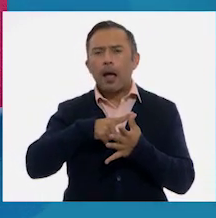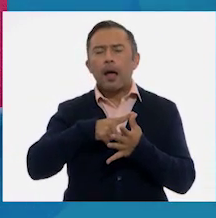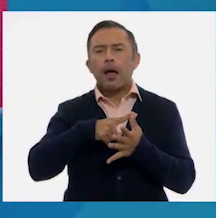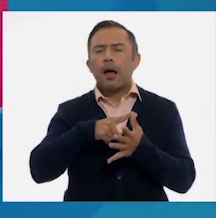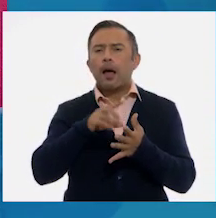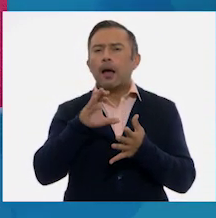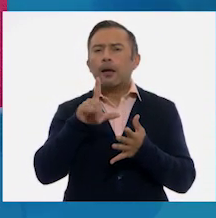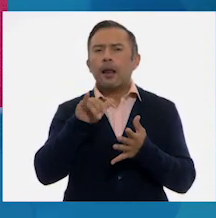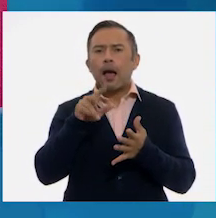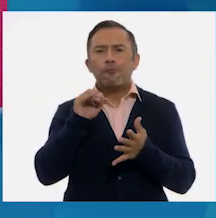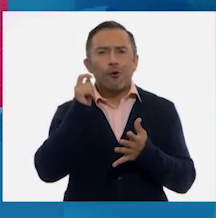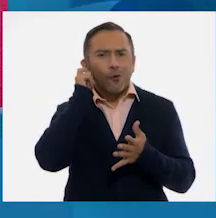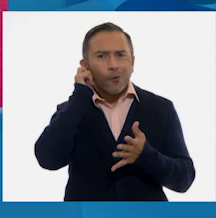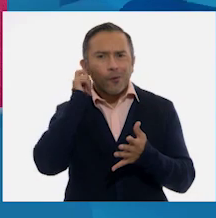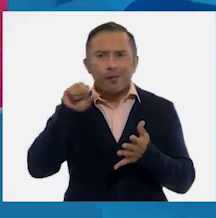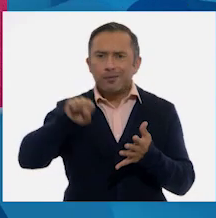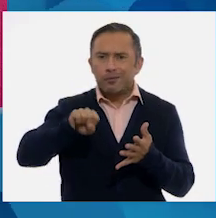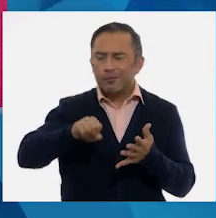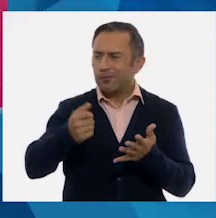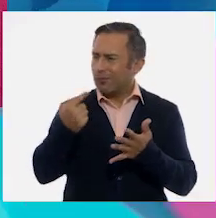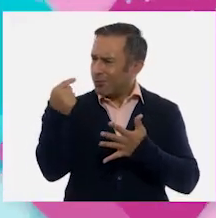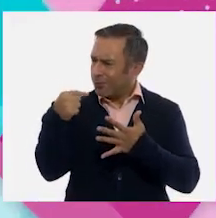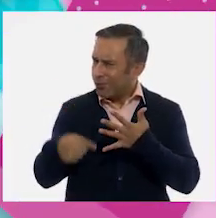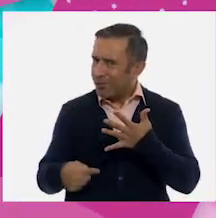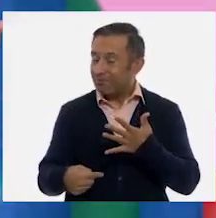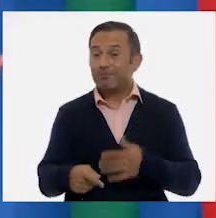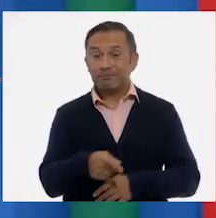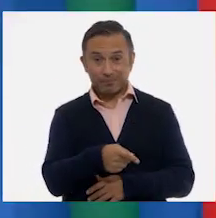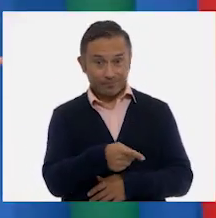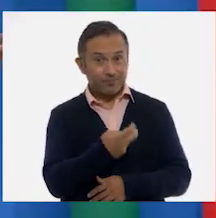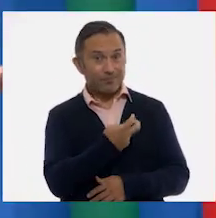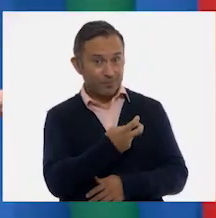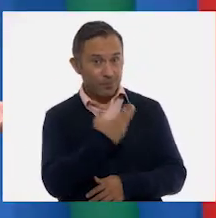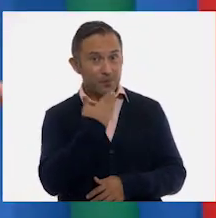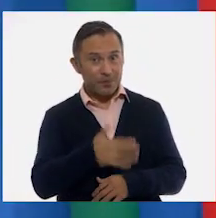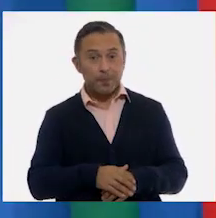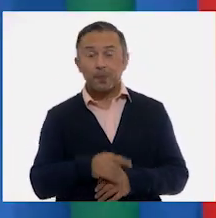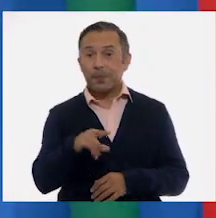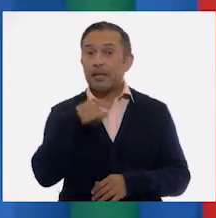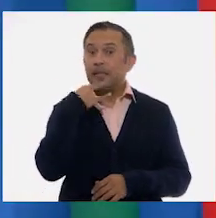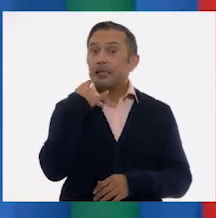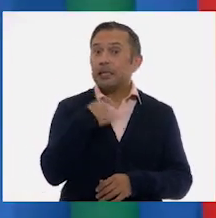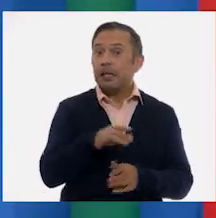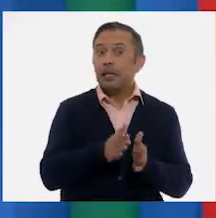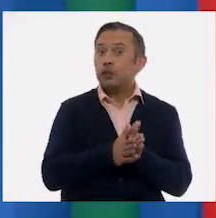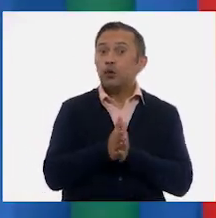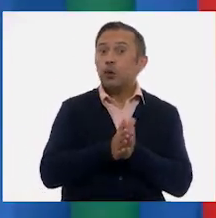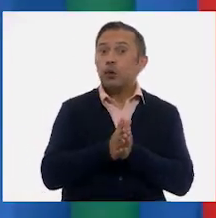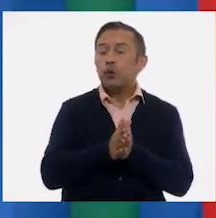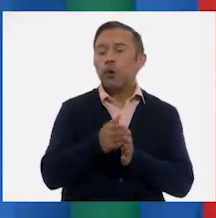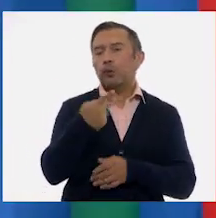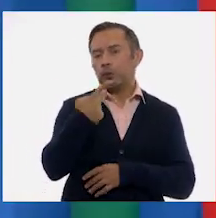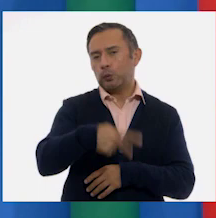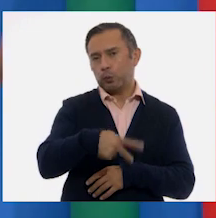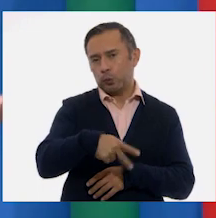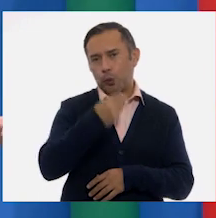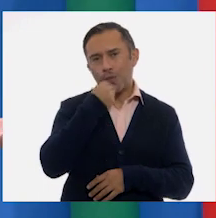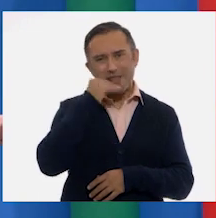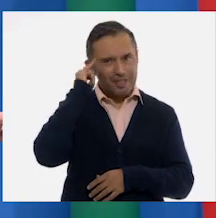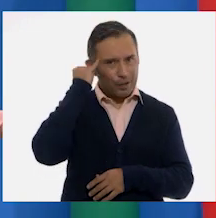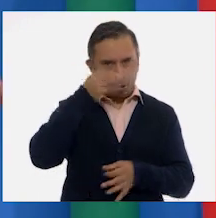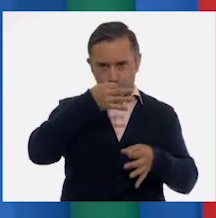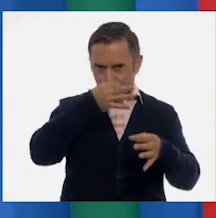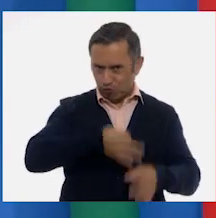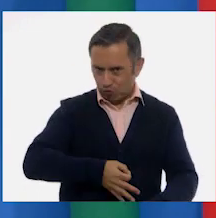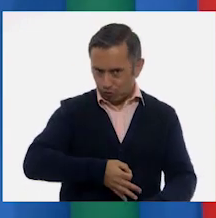bueno, Muy bien, pues resulta que los chiles y el chocolate son originarios de la cocina indígena, pero la manteca